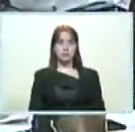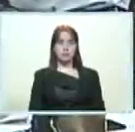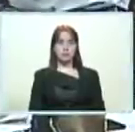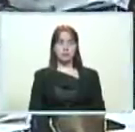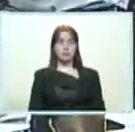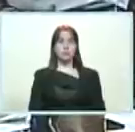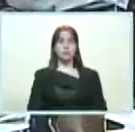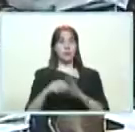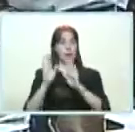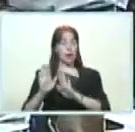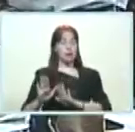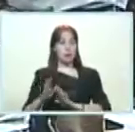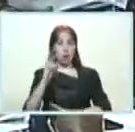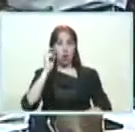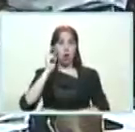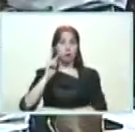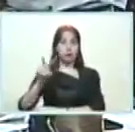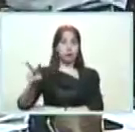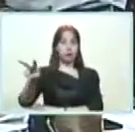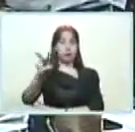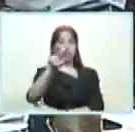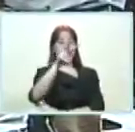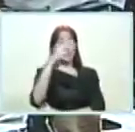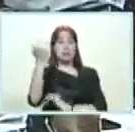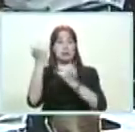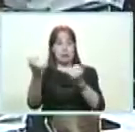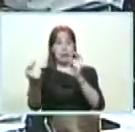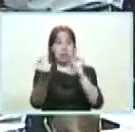Así es, yo los he visto en el debate ya.